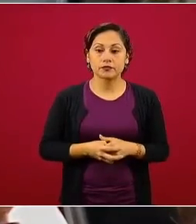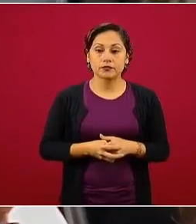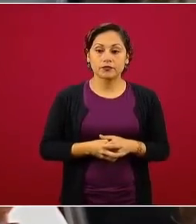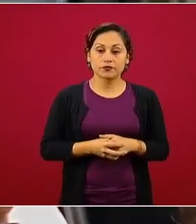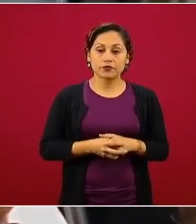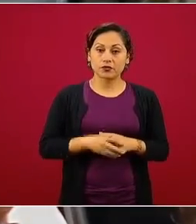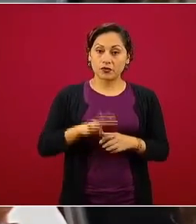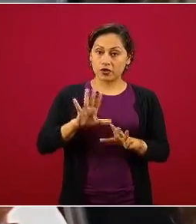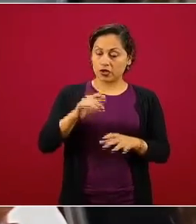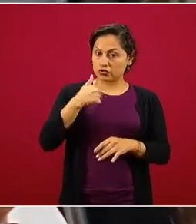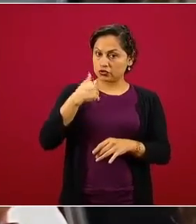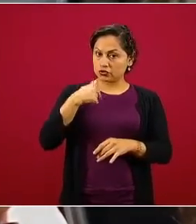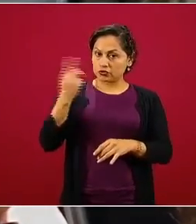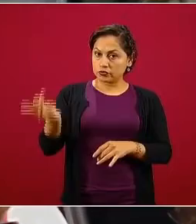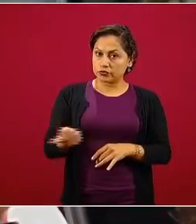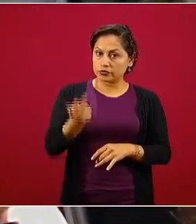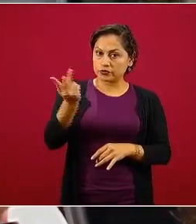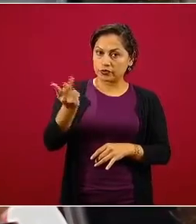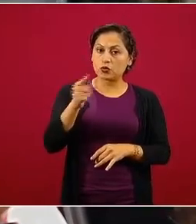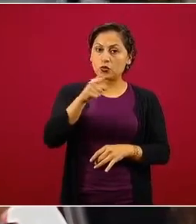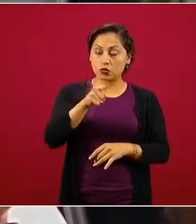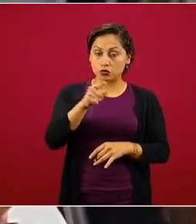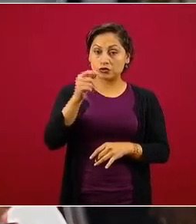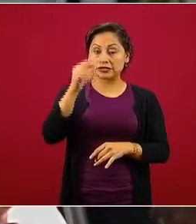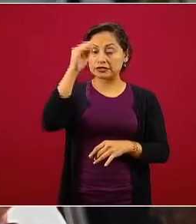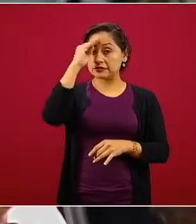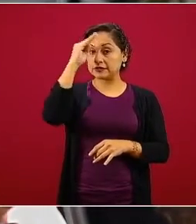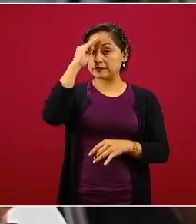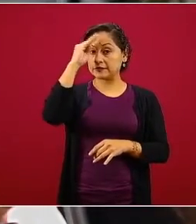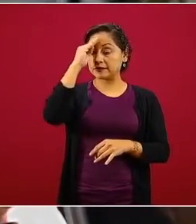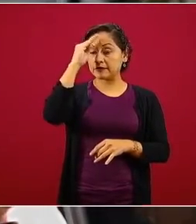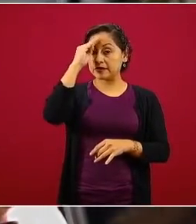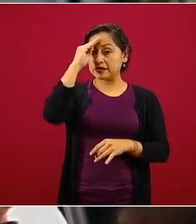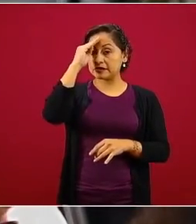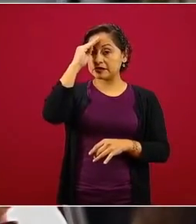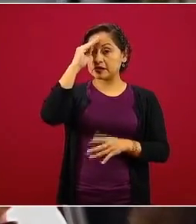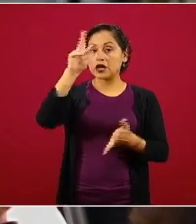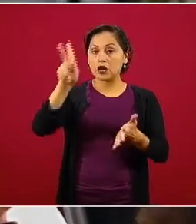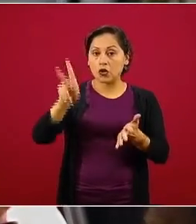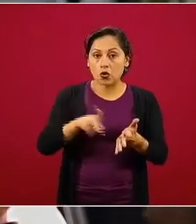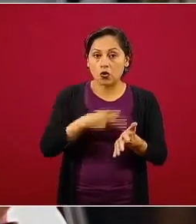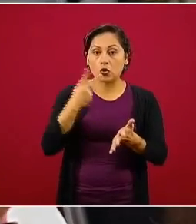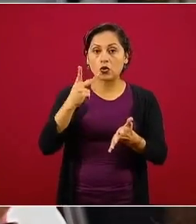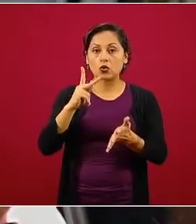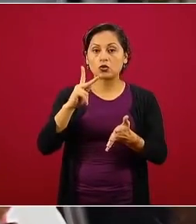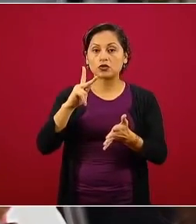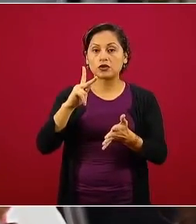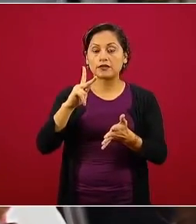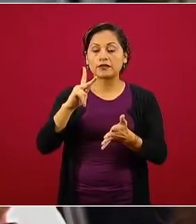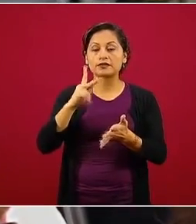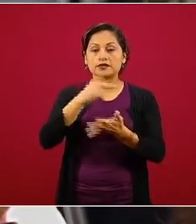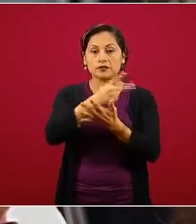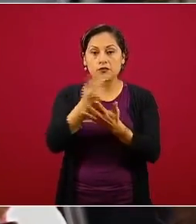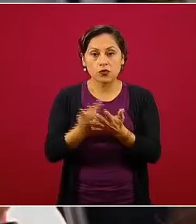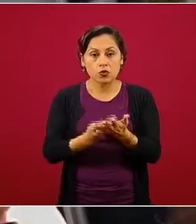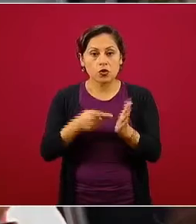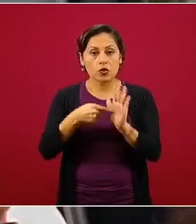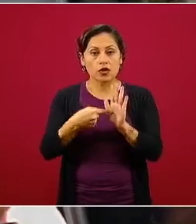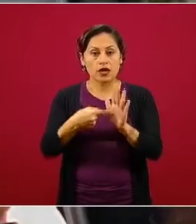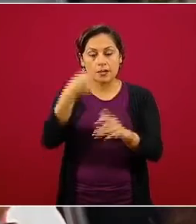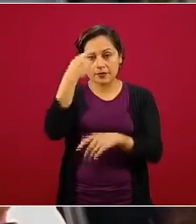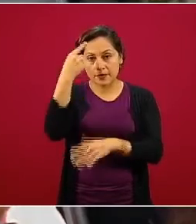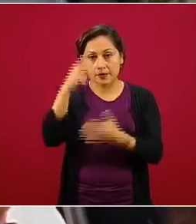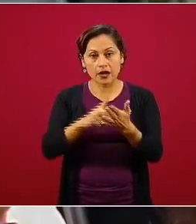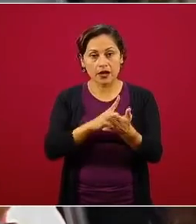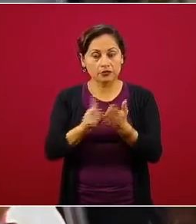si en lo inmediato tiene pensado retomar este esquema de prevención a las drogas y